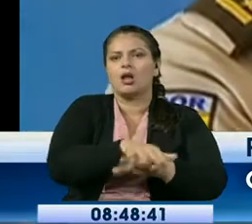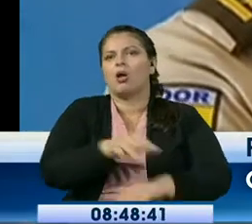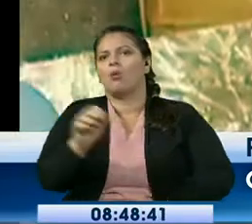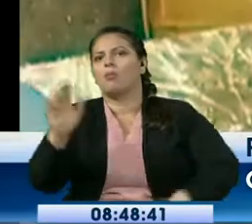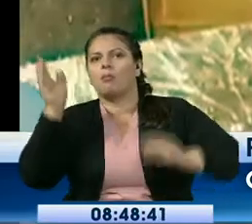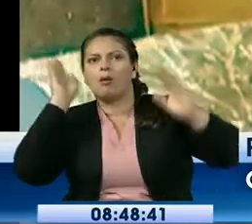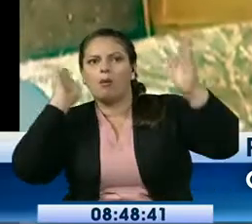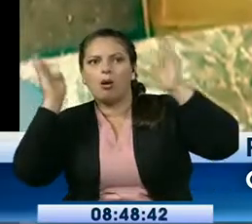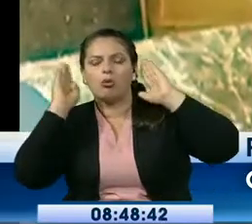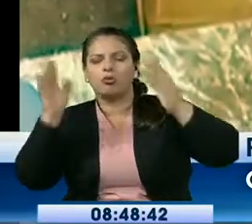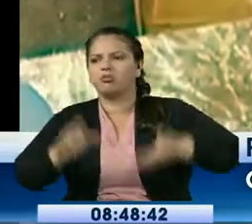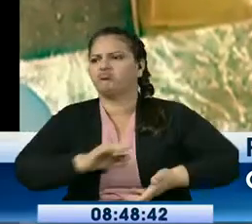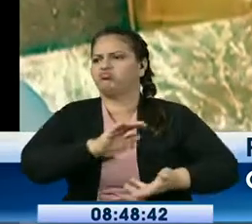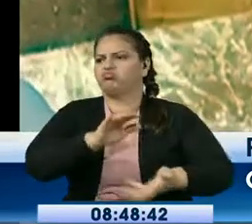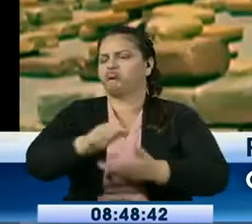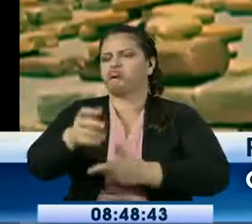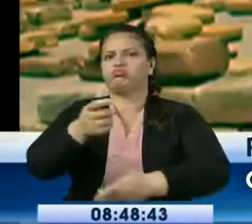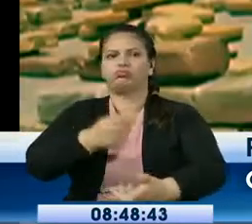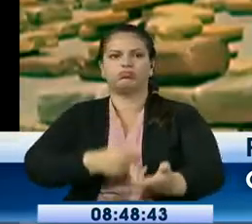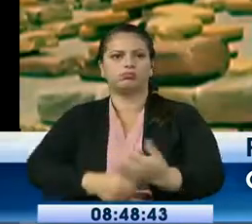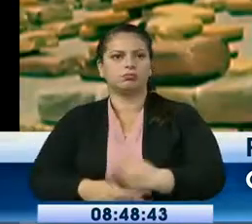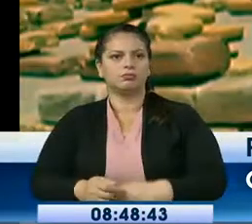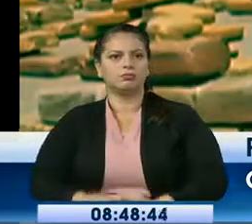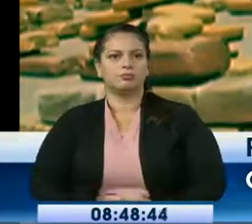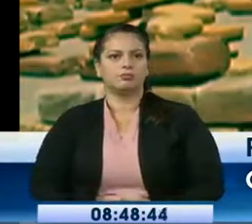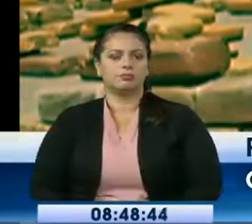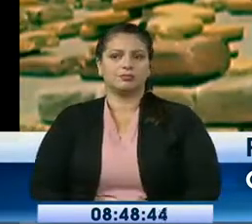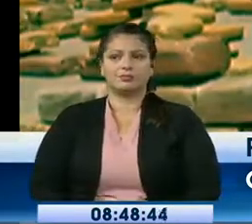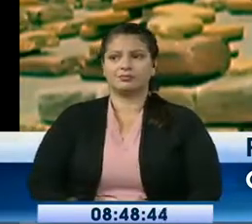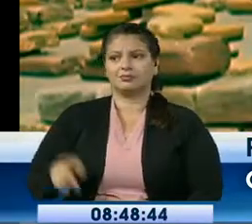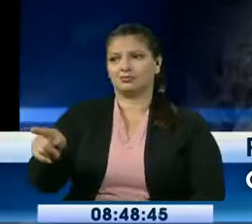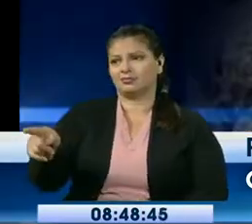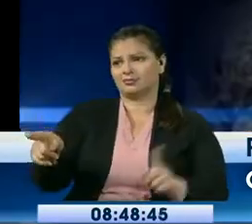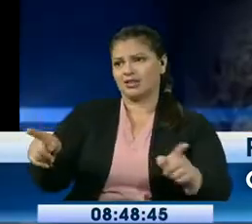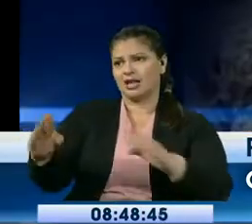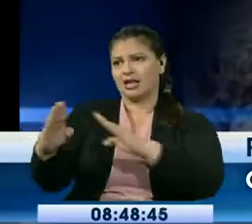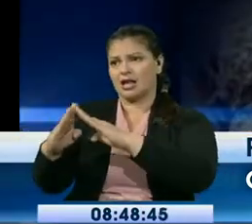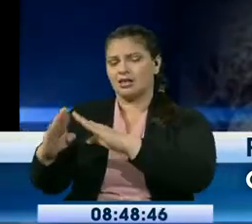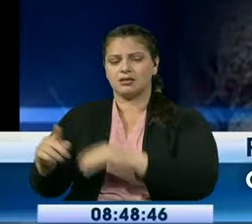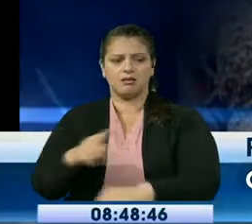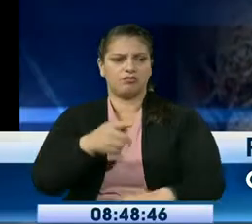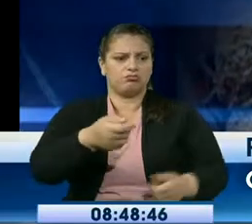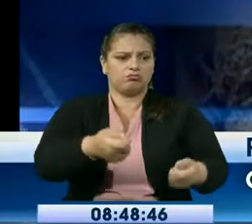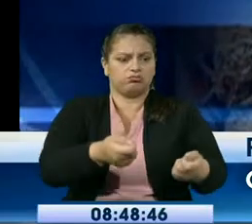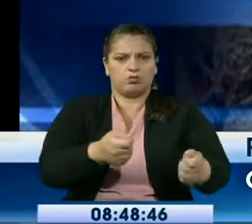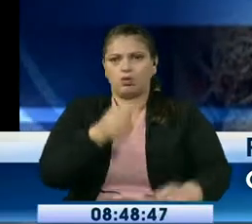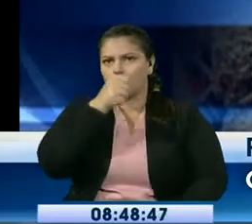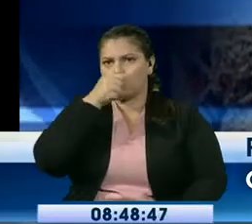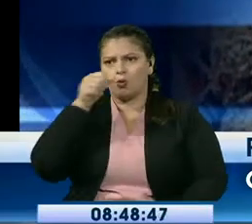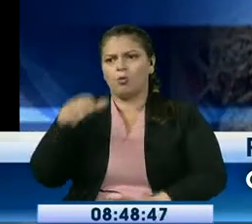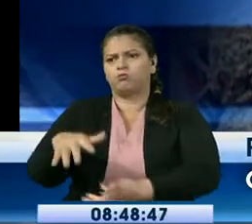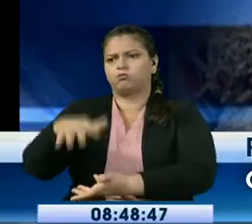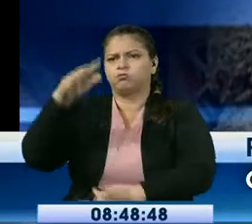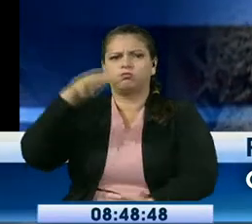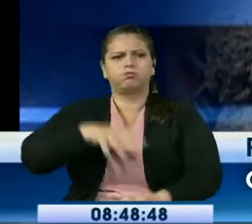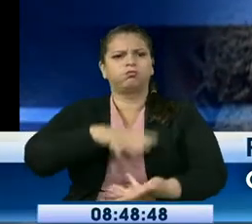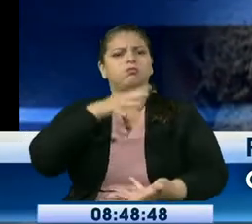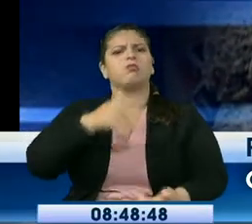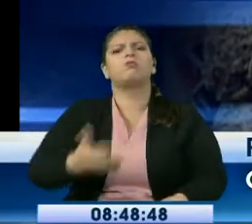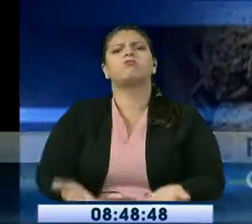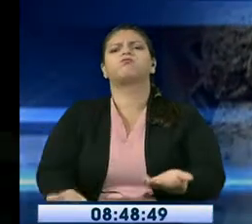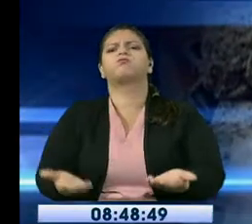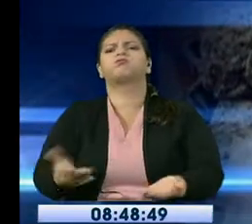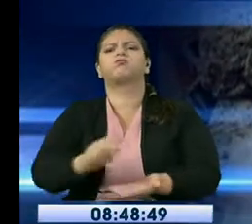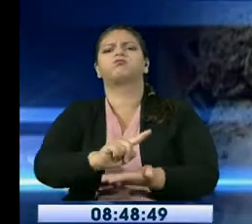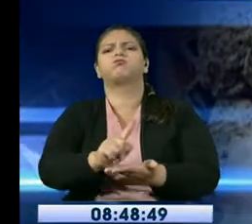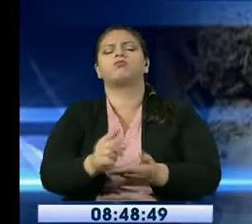Babahoyo. El total de lo aprendido, tanto en el inmueble como en el camión, da un peso de 713 kilos de marihuana,